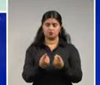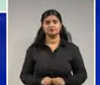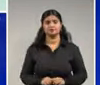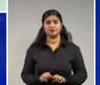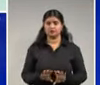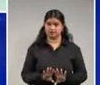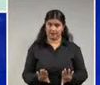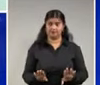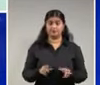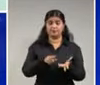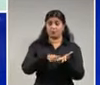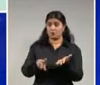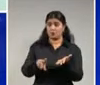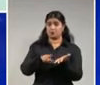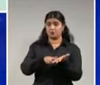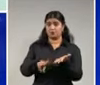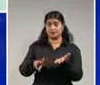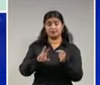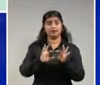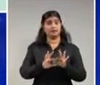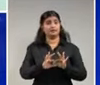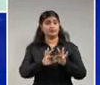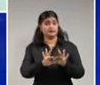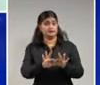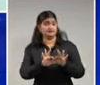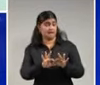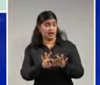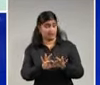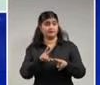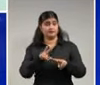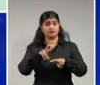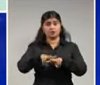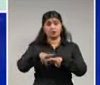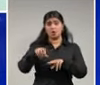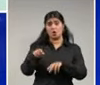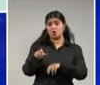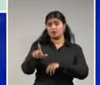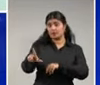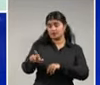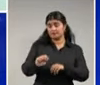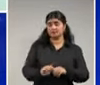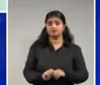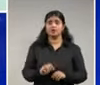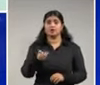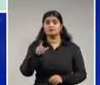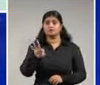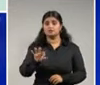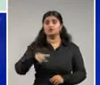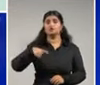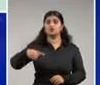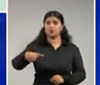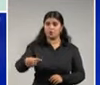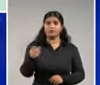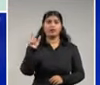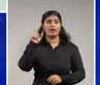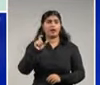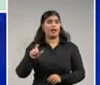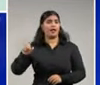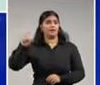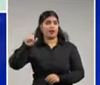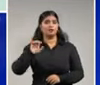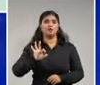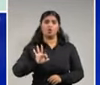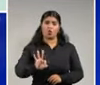mayor número de casos, fueron Holguín, con 18 casos por día, Camagüey con 8,